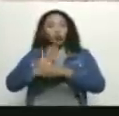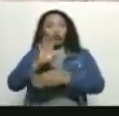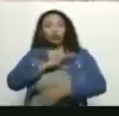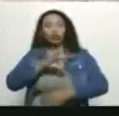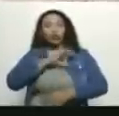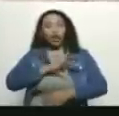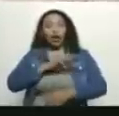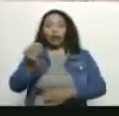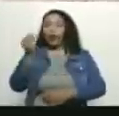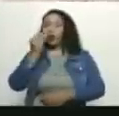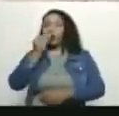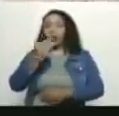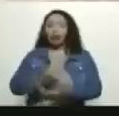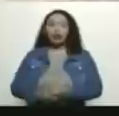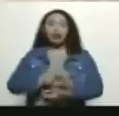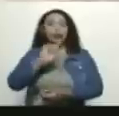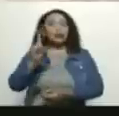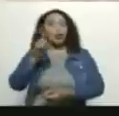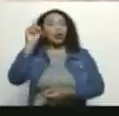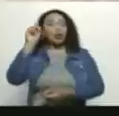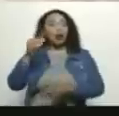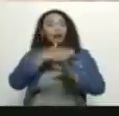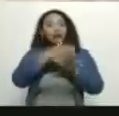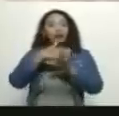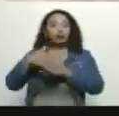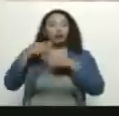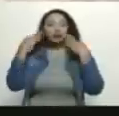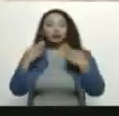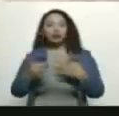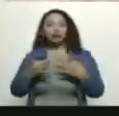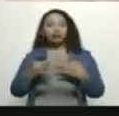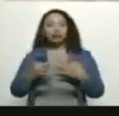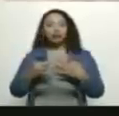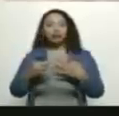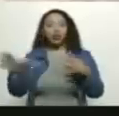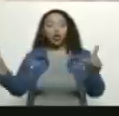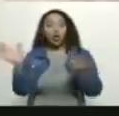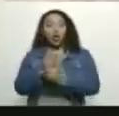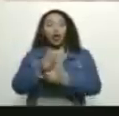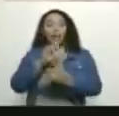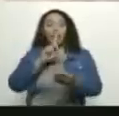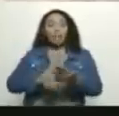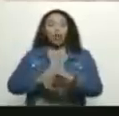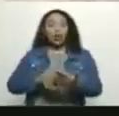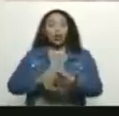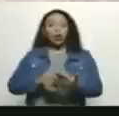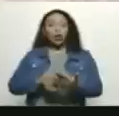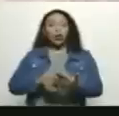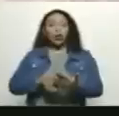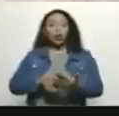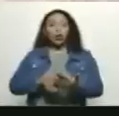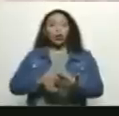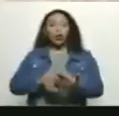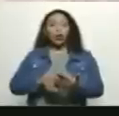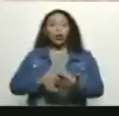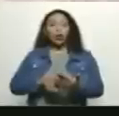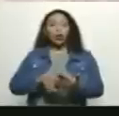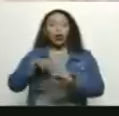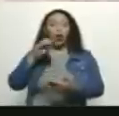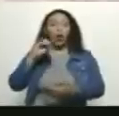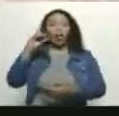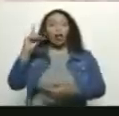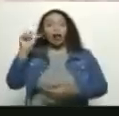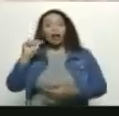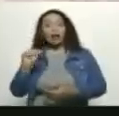soberanía alimentaria, sino de compartir justamente lo logrado en cumplimiento de los ODS